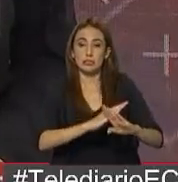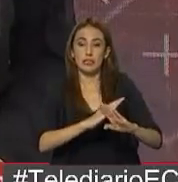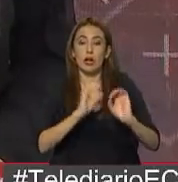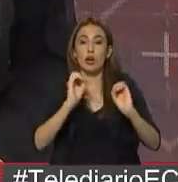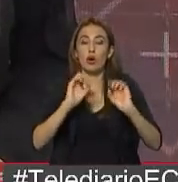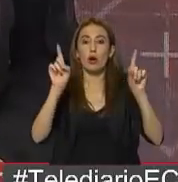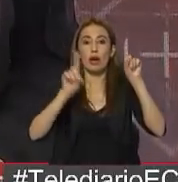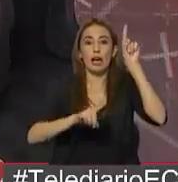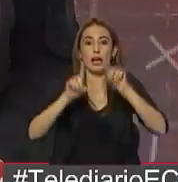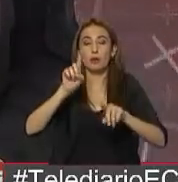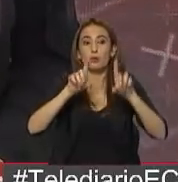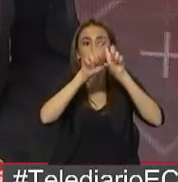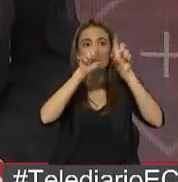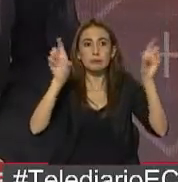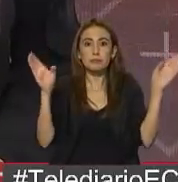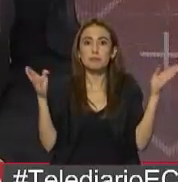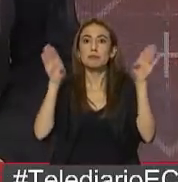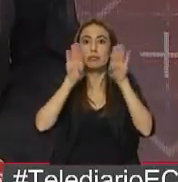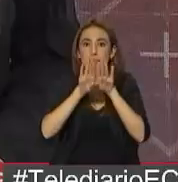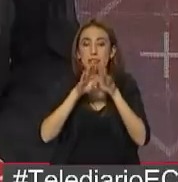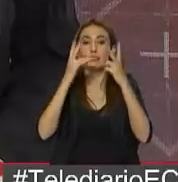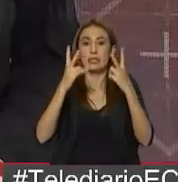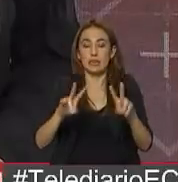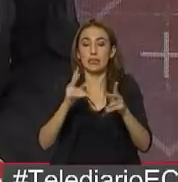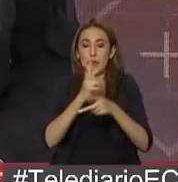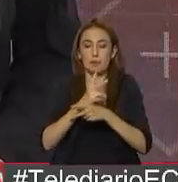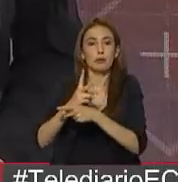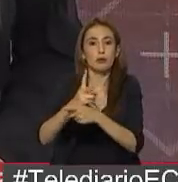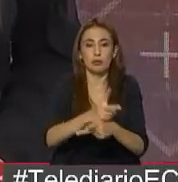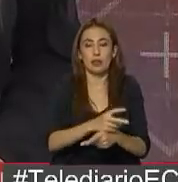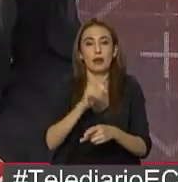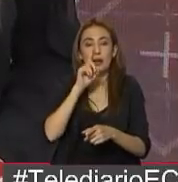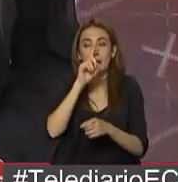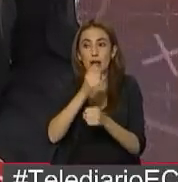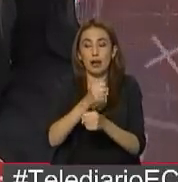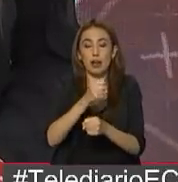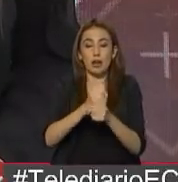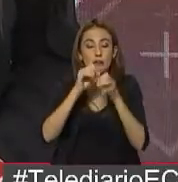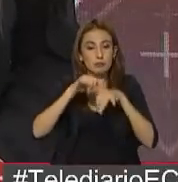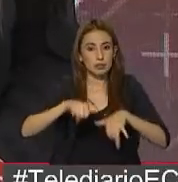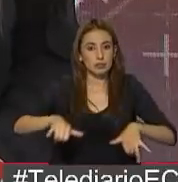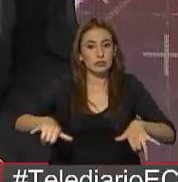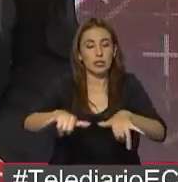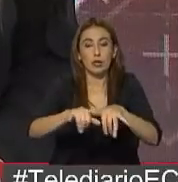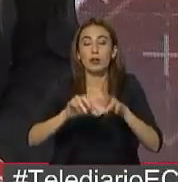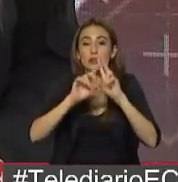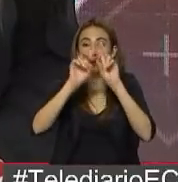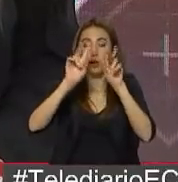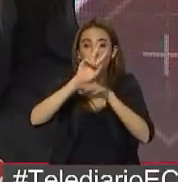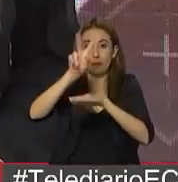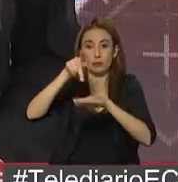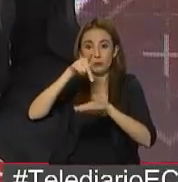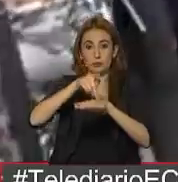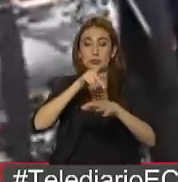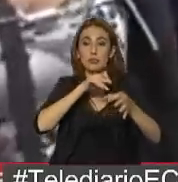cierre de empresas o negocios y por ende la preservación de empleos. Así lo explican expertos consultados por Ecuador TV.